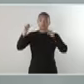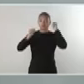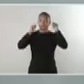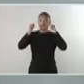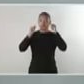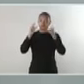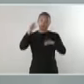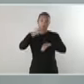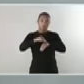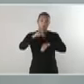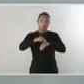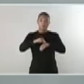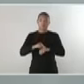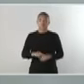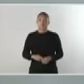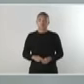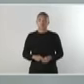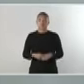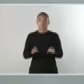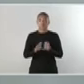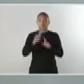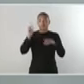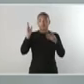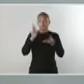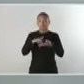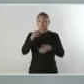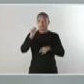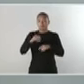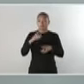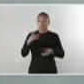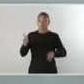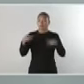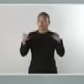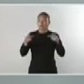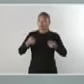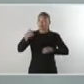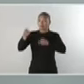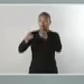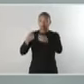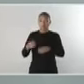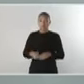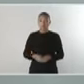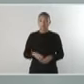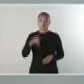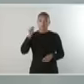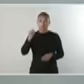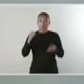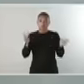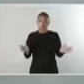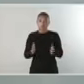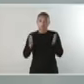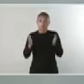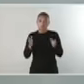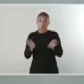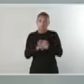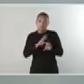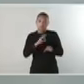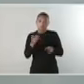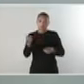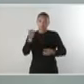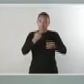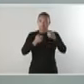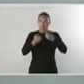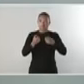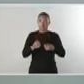vamos a impulsar la exportación vamos a impulsar también en poder recuperar el comercio